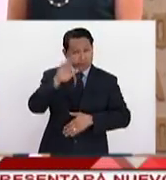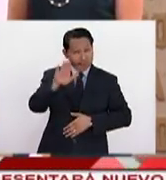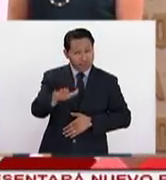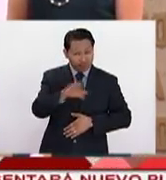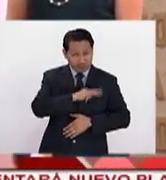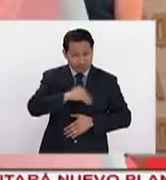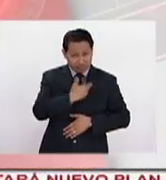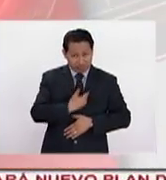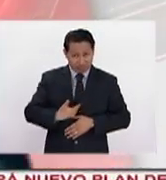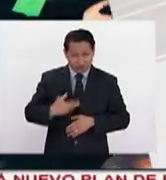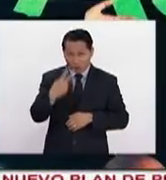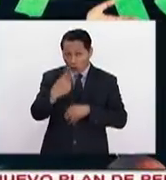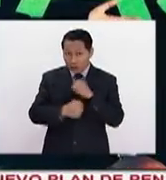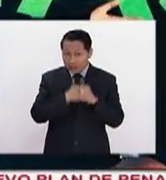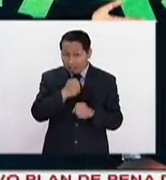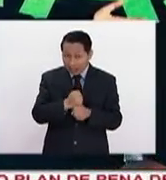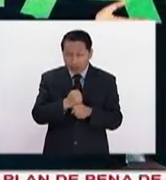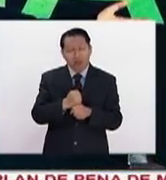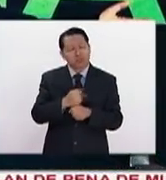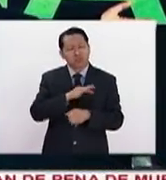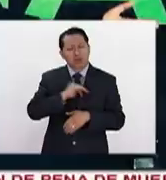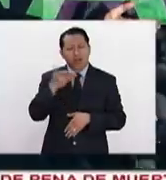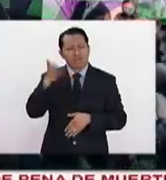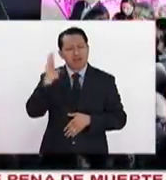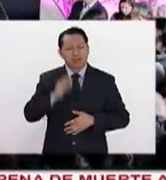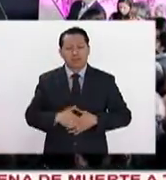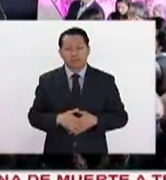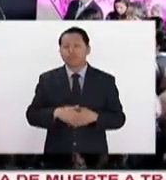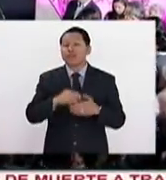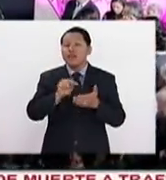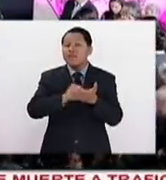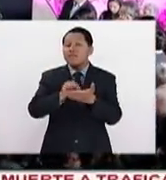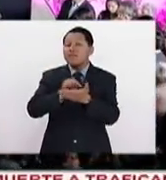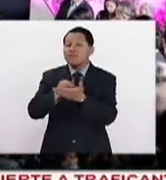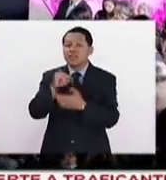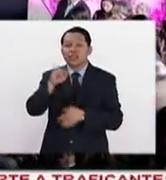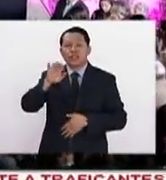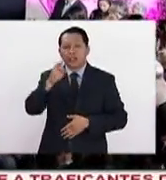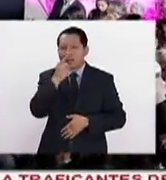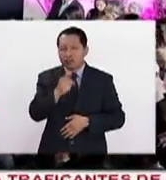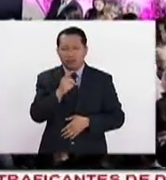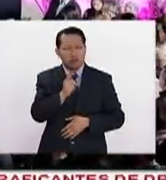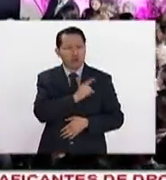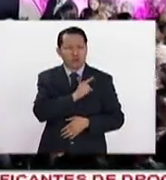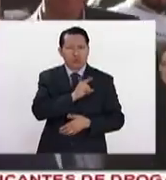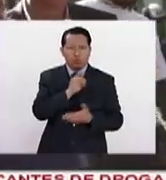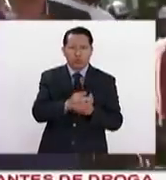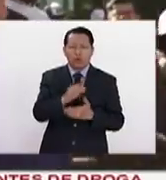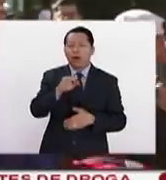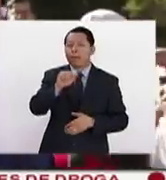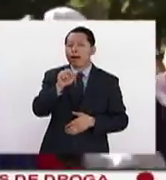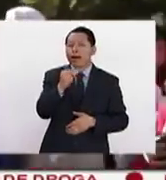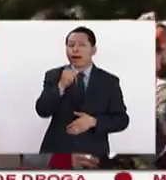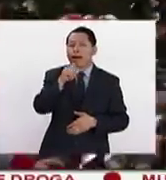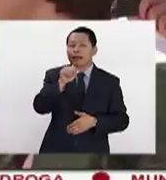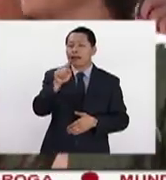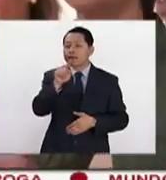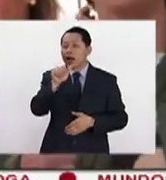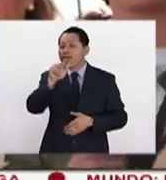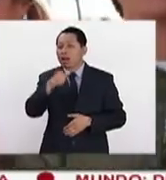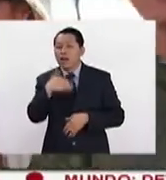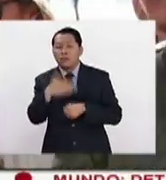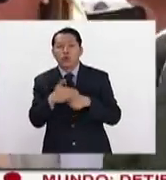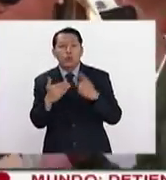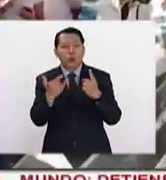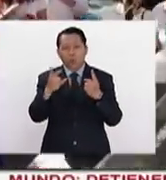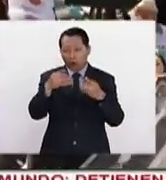años. Tras la revisión de firmas, el INE informó que solo Margarita Zavala podrá aparecer en la boleta el próximo 1 de